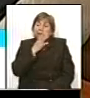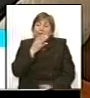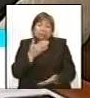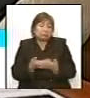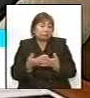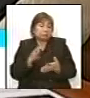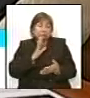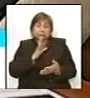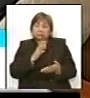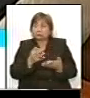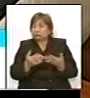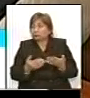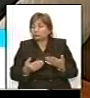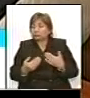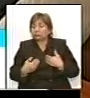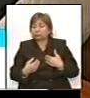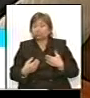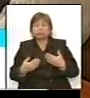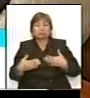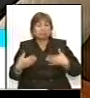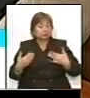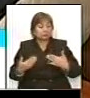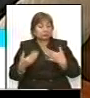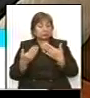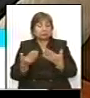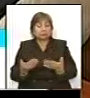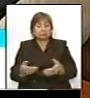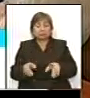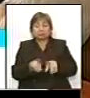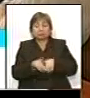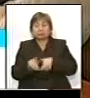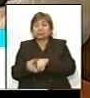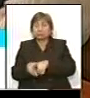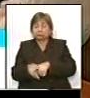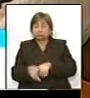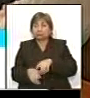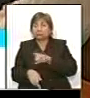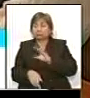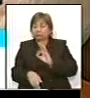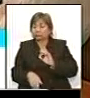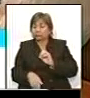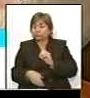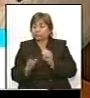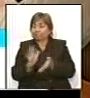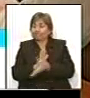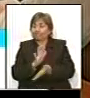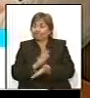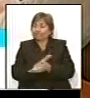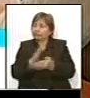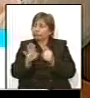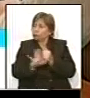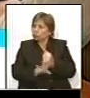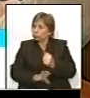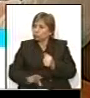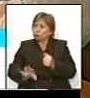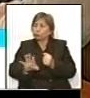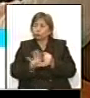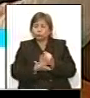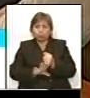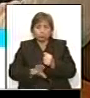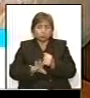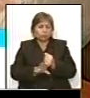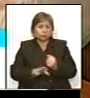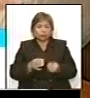atención o invitarlos a que puedan dar con la misma celeridad gestionar esos documentos que son básicos para la formación